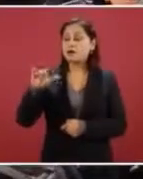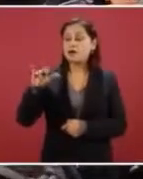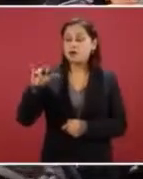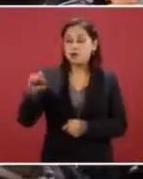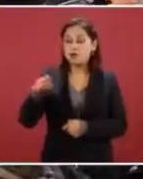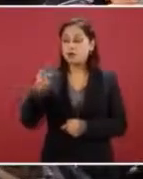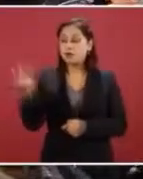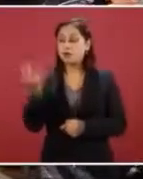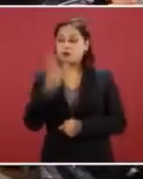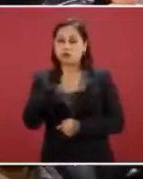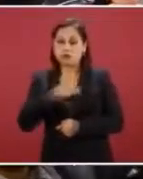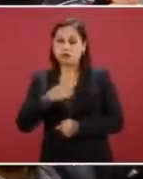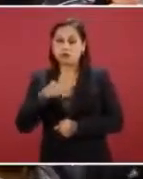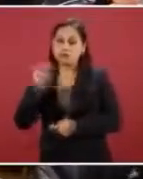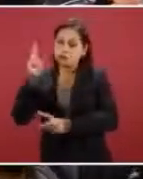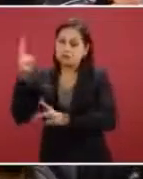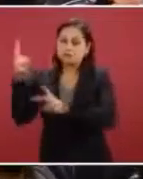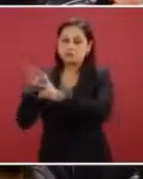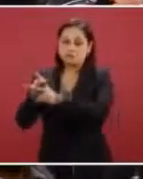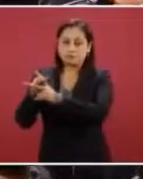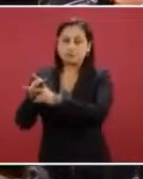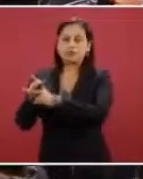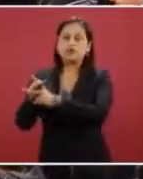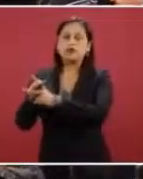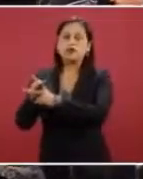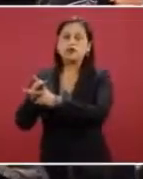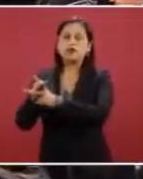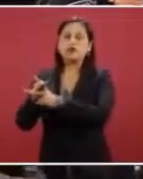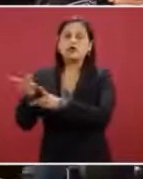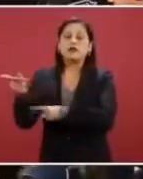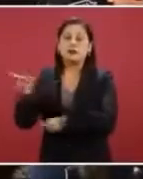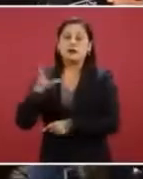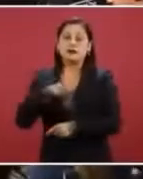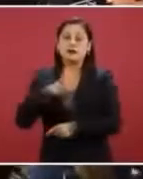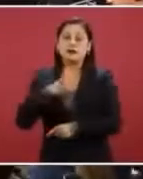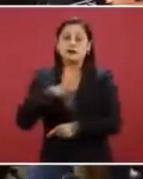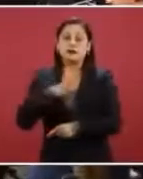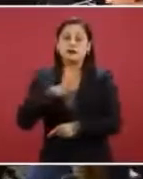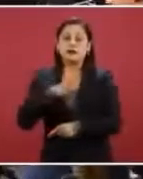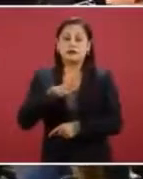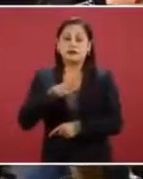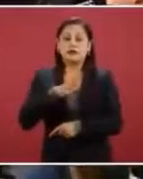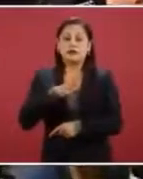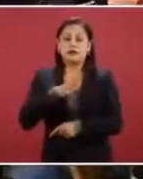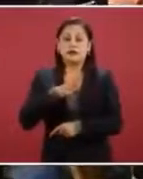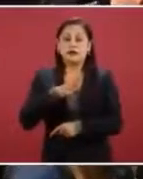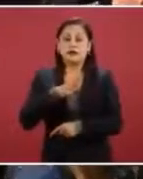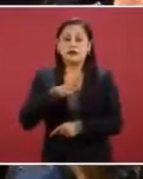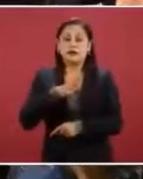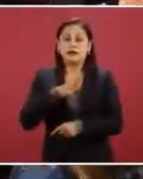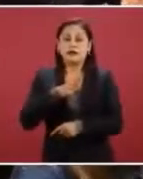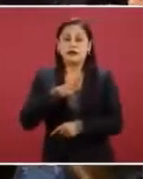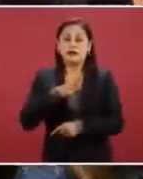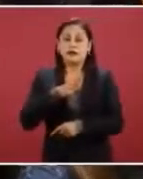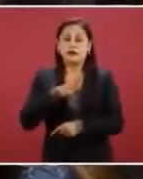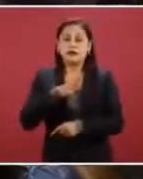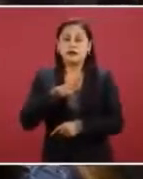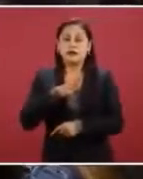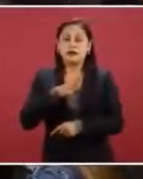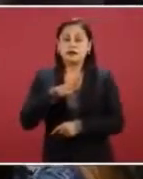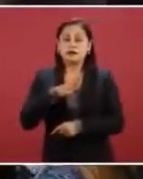interviene Villa de manera directa. No voy a profundizar